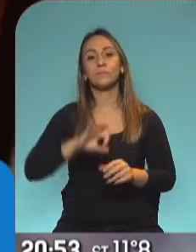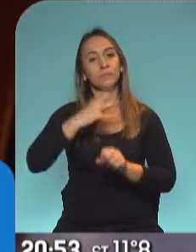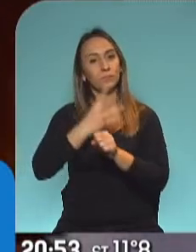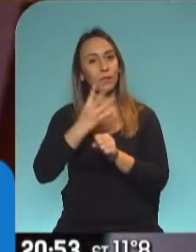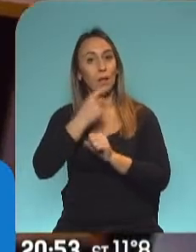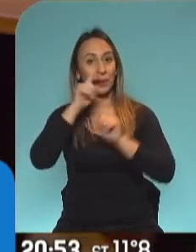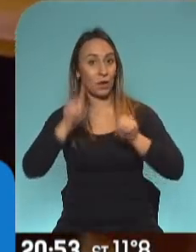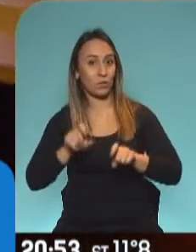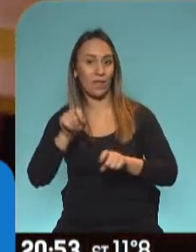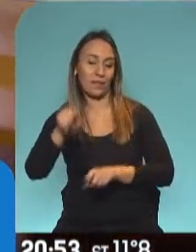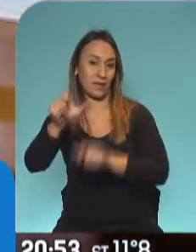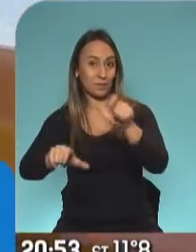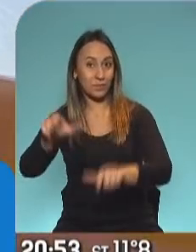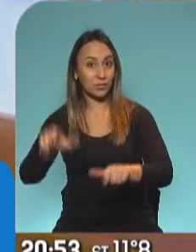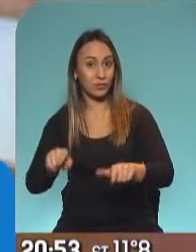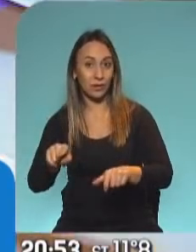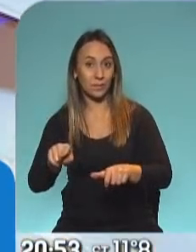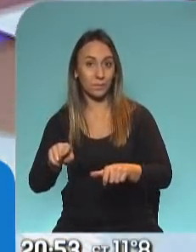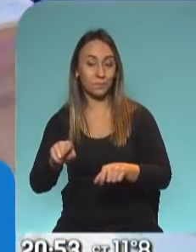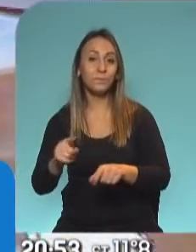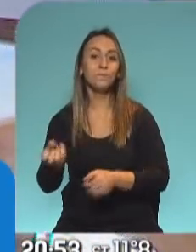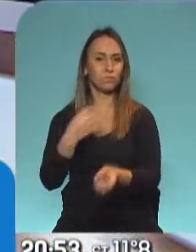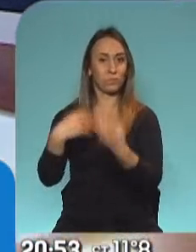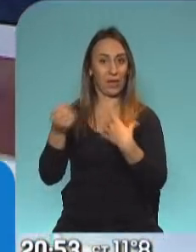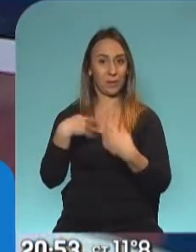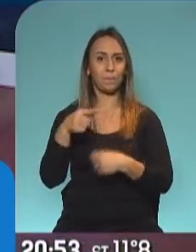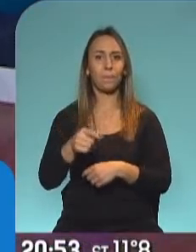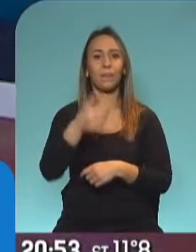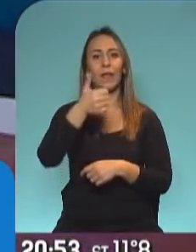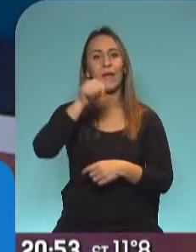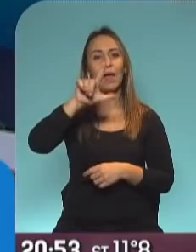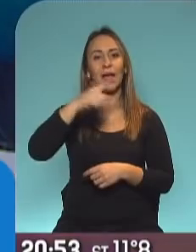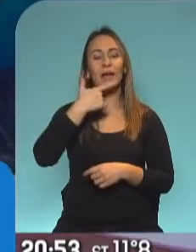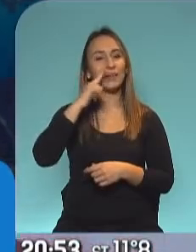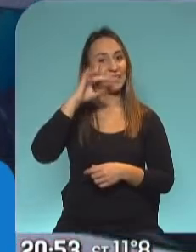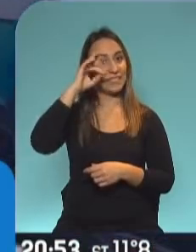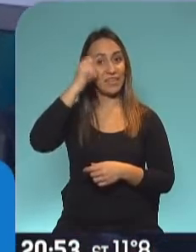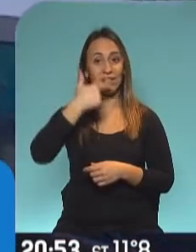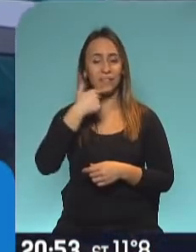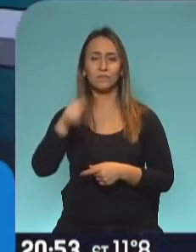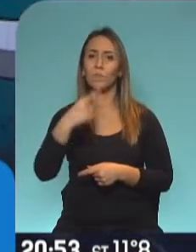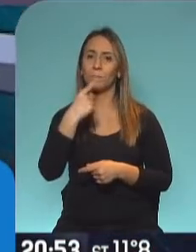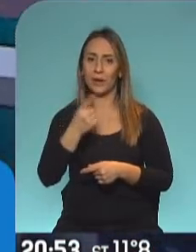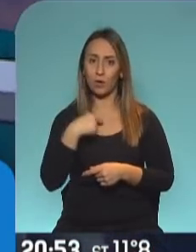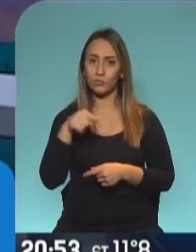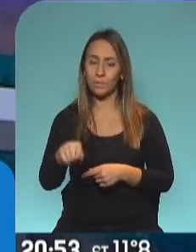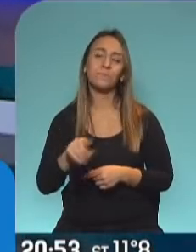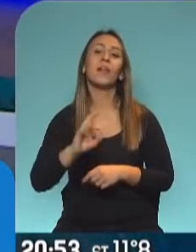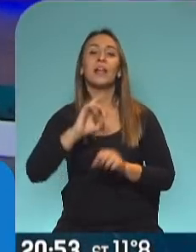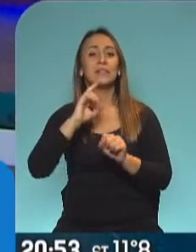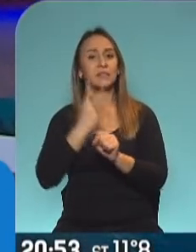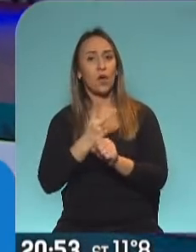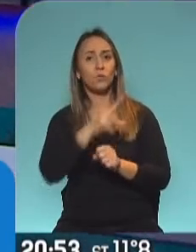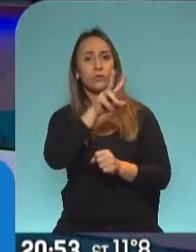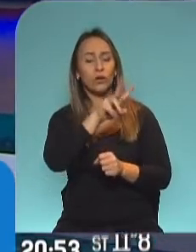público que nos llega a nuestras redes, es Alcides, que nos consulta. Quiere saber cuándo va a cobrar el segundo pago